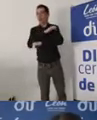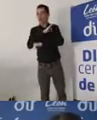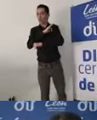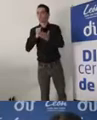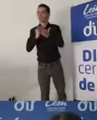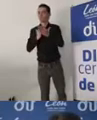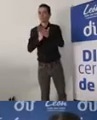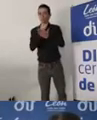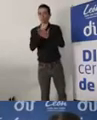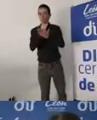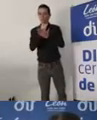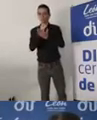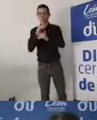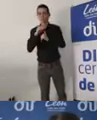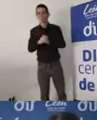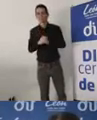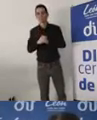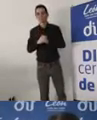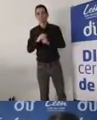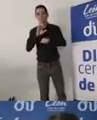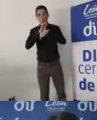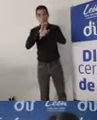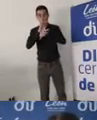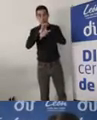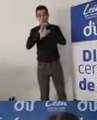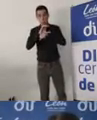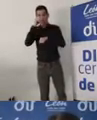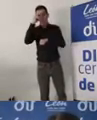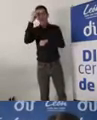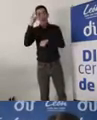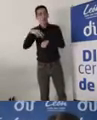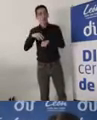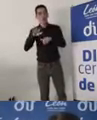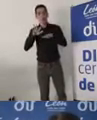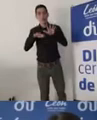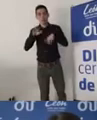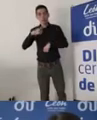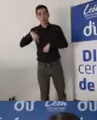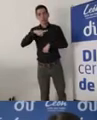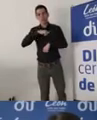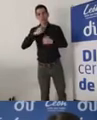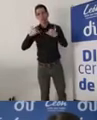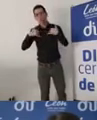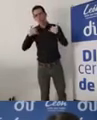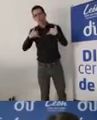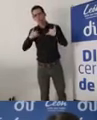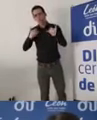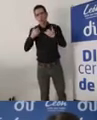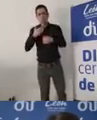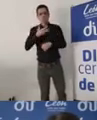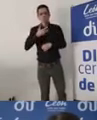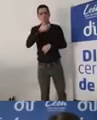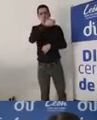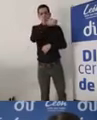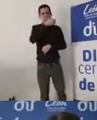y en México, por ejemplo, a veces somos jóvenes organizados o no organizados que tenemos maravillosas iniciativas